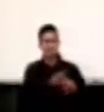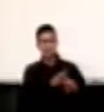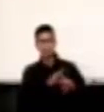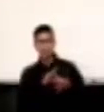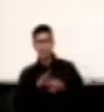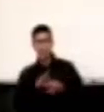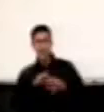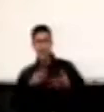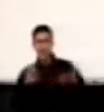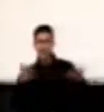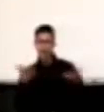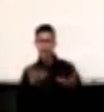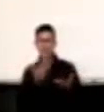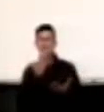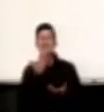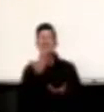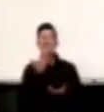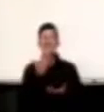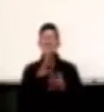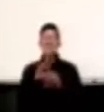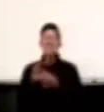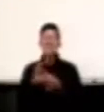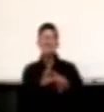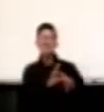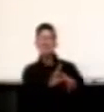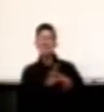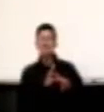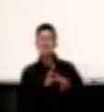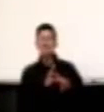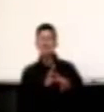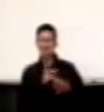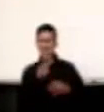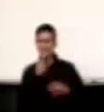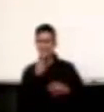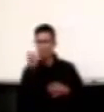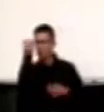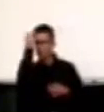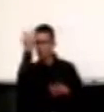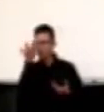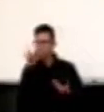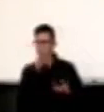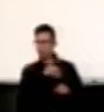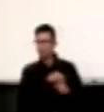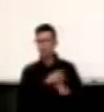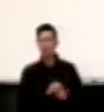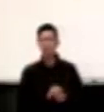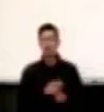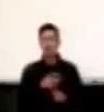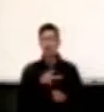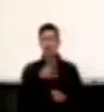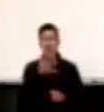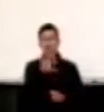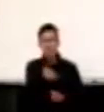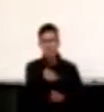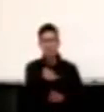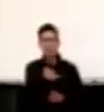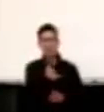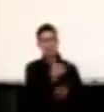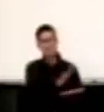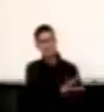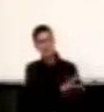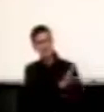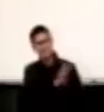común, por eso te decía que la respuesta podría ser un poco utópica, pero así podemos transformar a nuestras